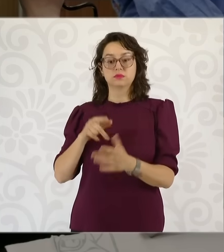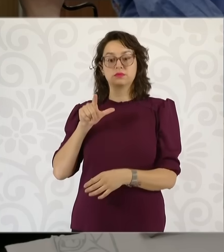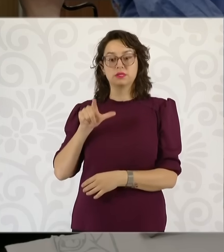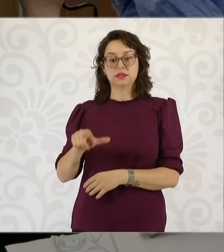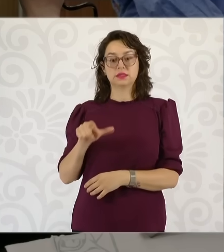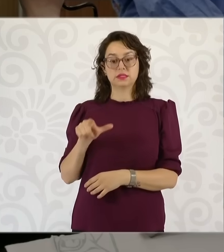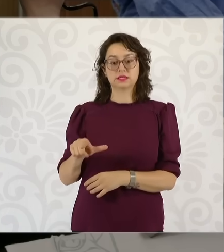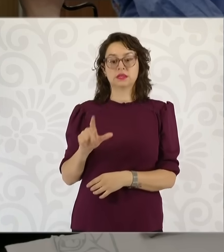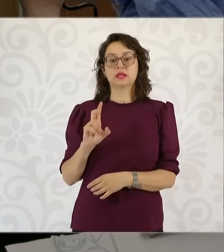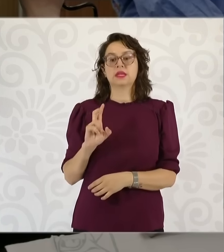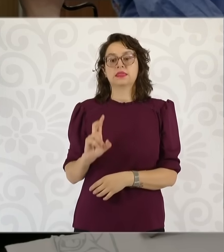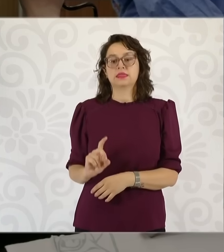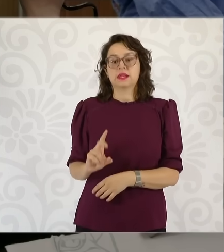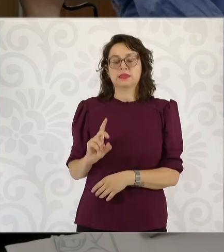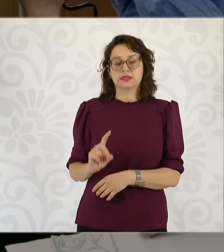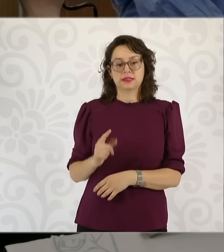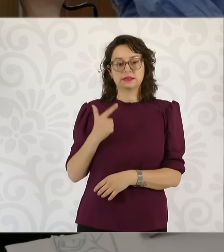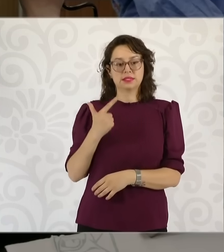con